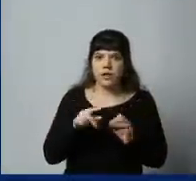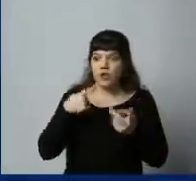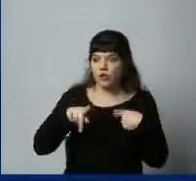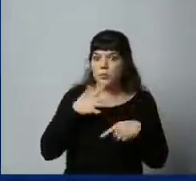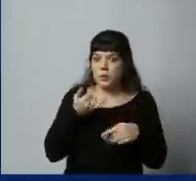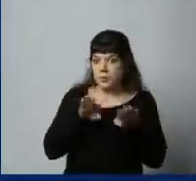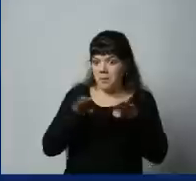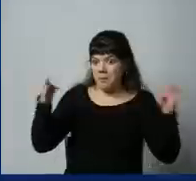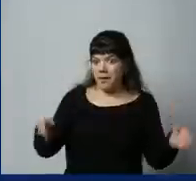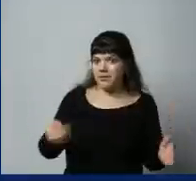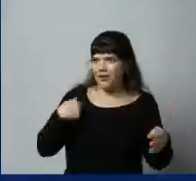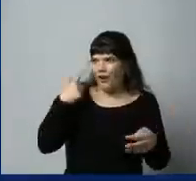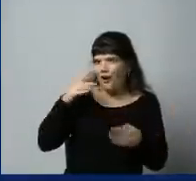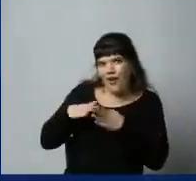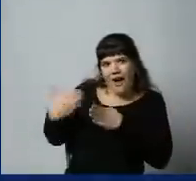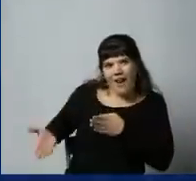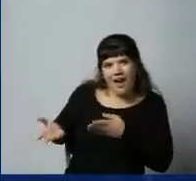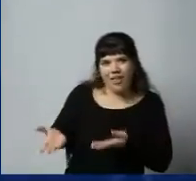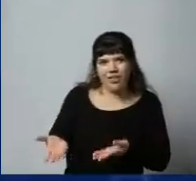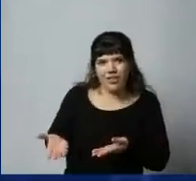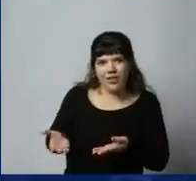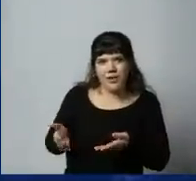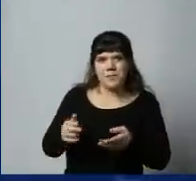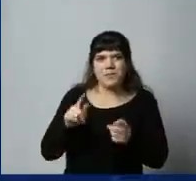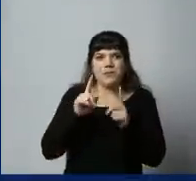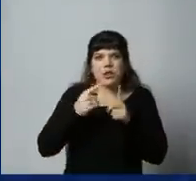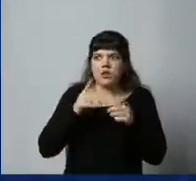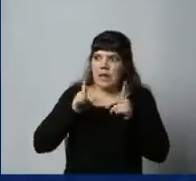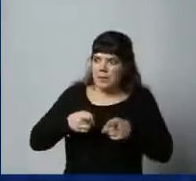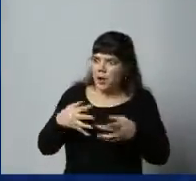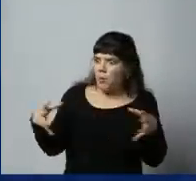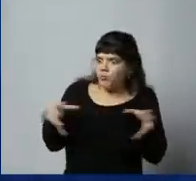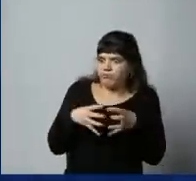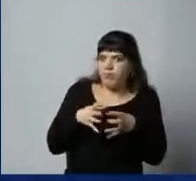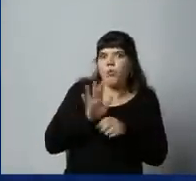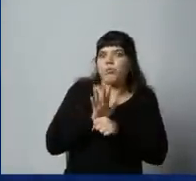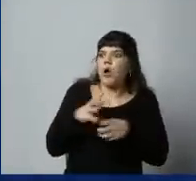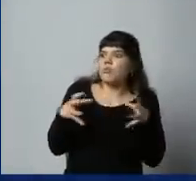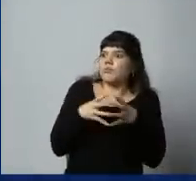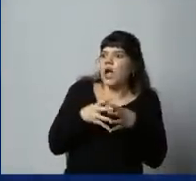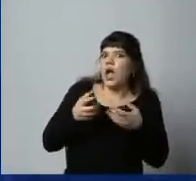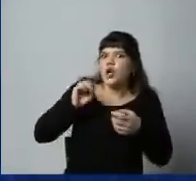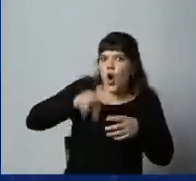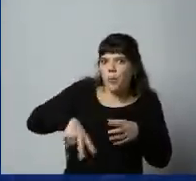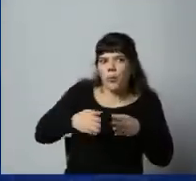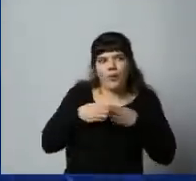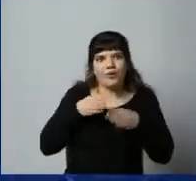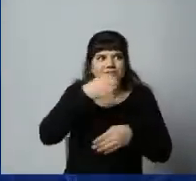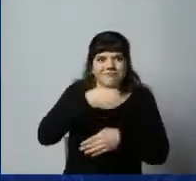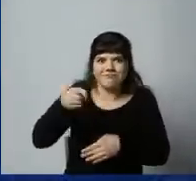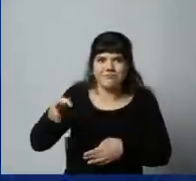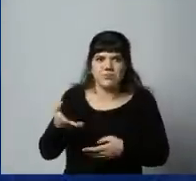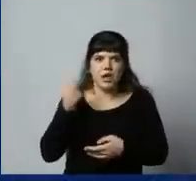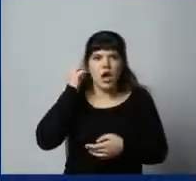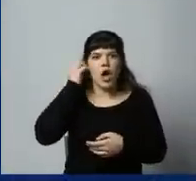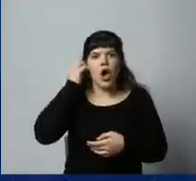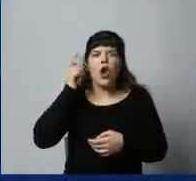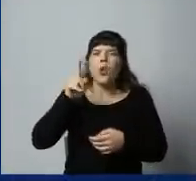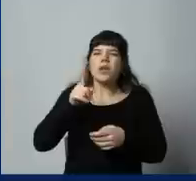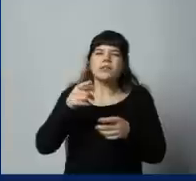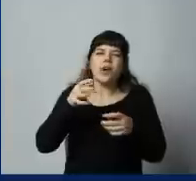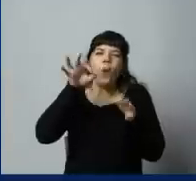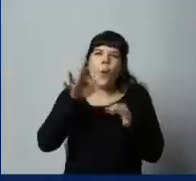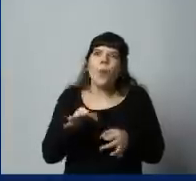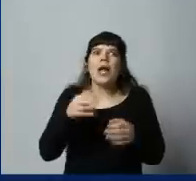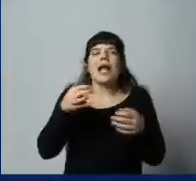conocen o se o fueron presentados ahí y participan de algo en común no es este aquel que se arrima a tener